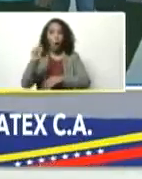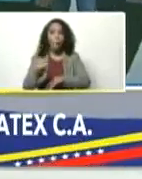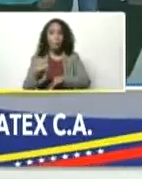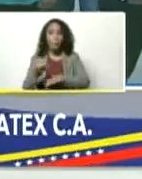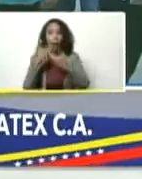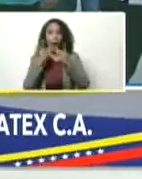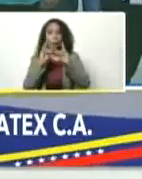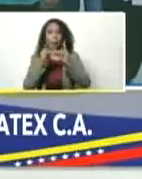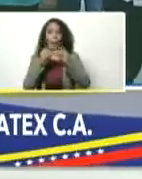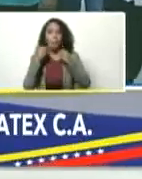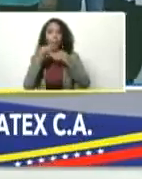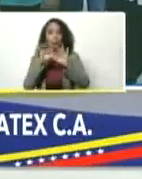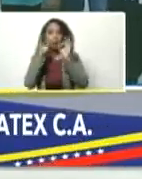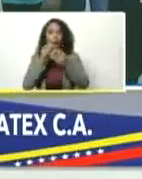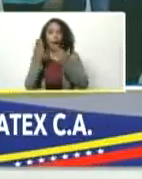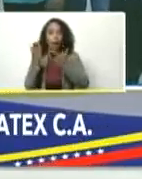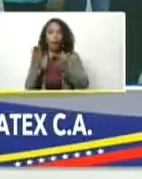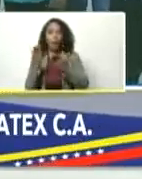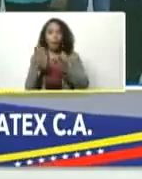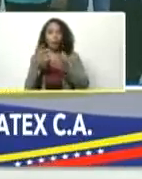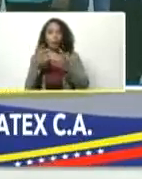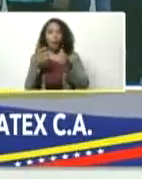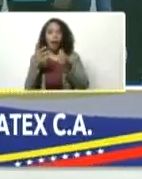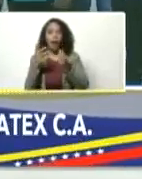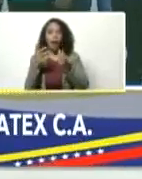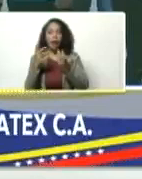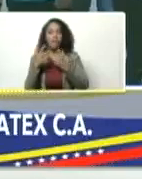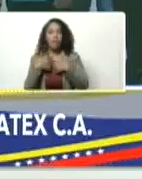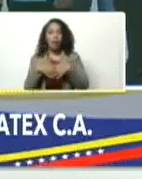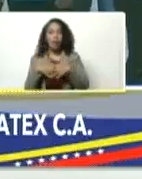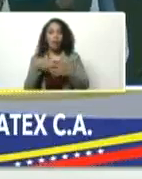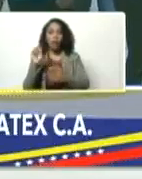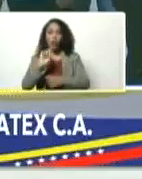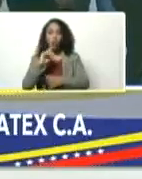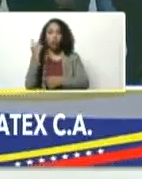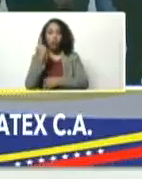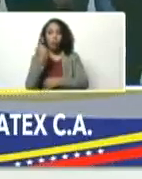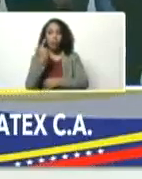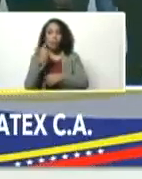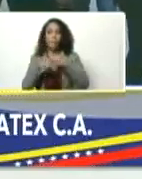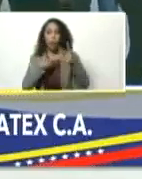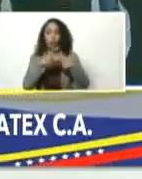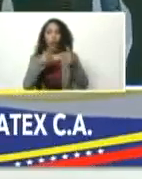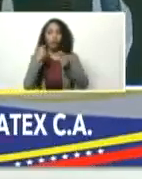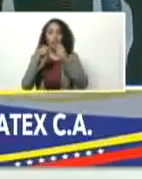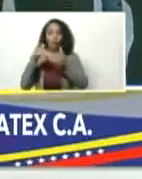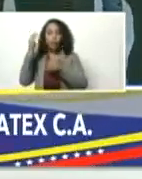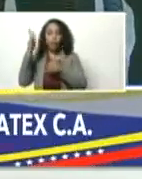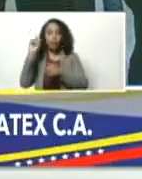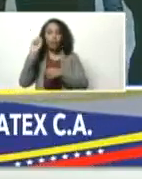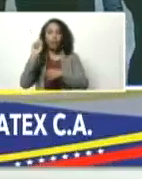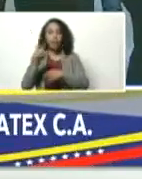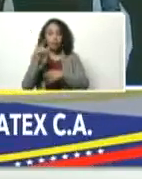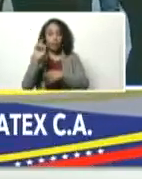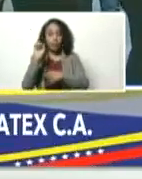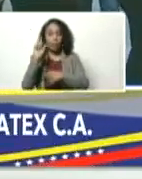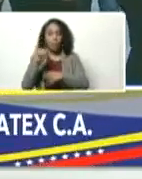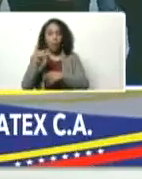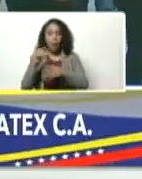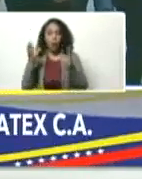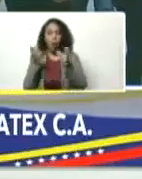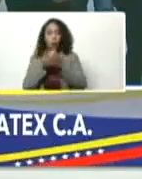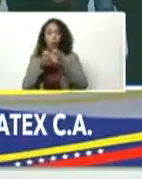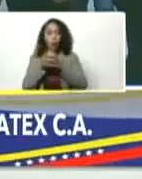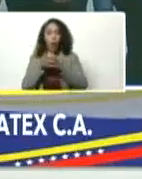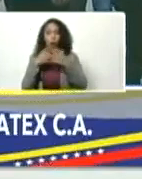las hamacas para regalos corporativos. No solamente Sictate produce para exportar, sino para también los regalos corporativos. Como lo dijo en